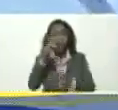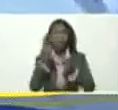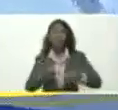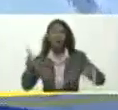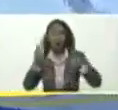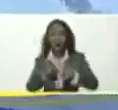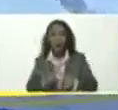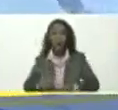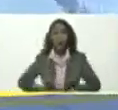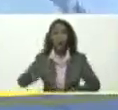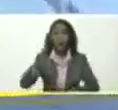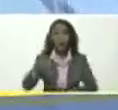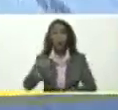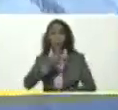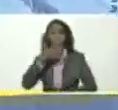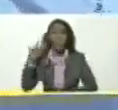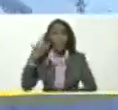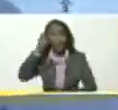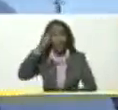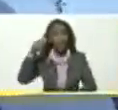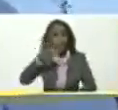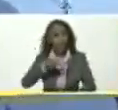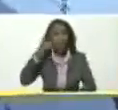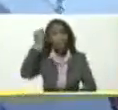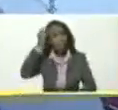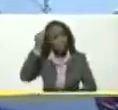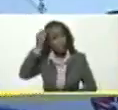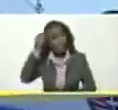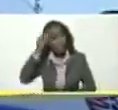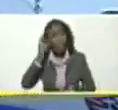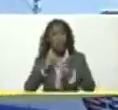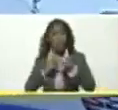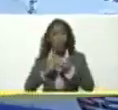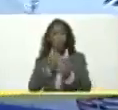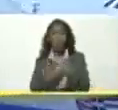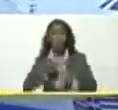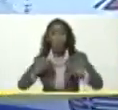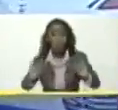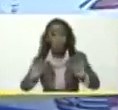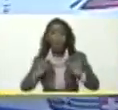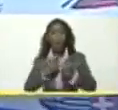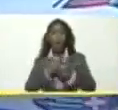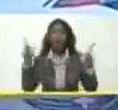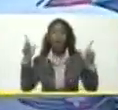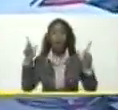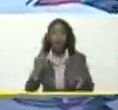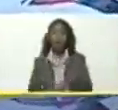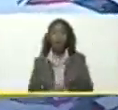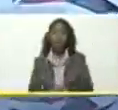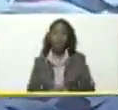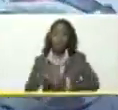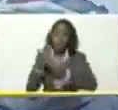guerreros, pueblos dignos y pueblos que hemos creído en la independencia y en la libertad. Así